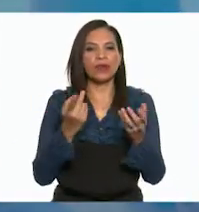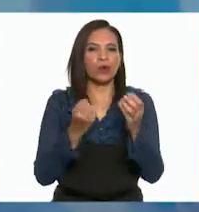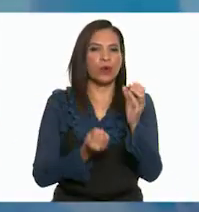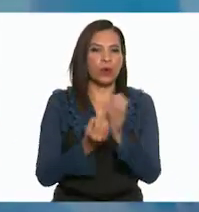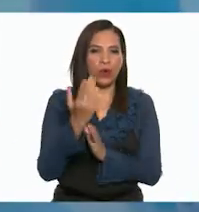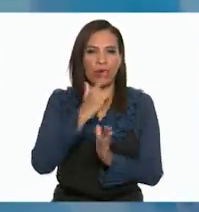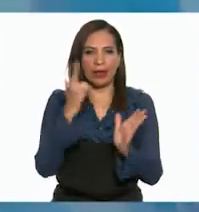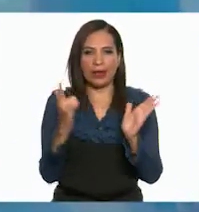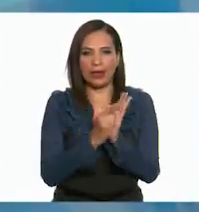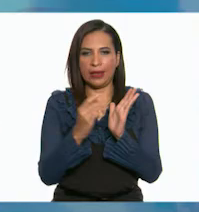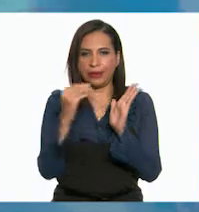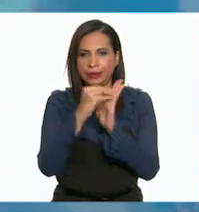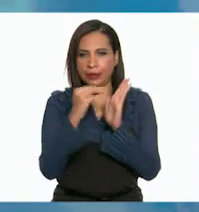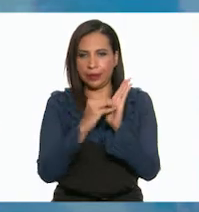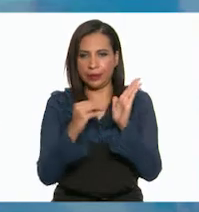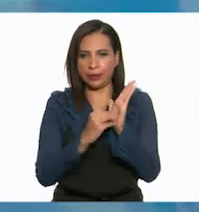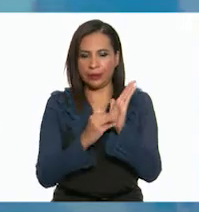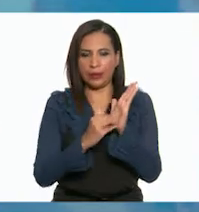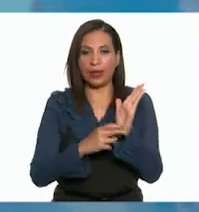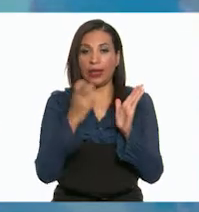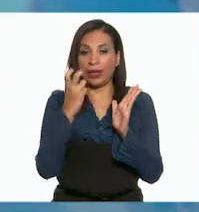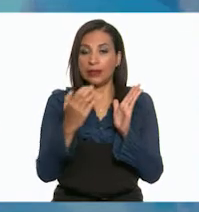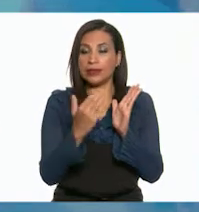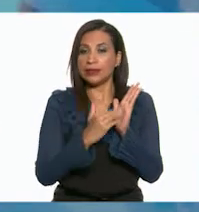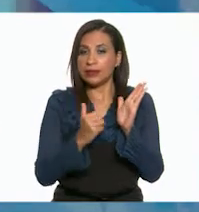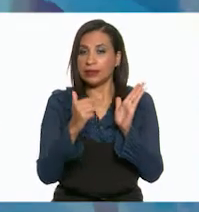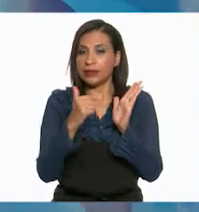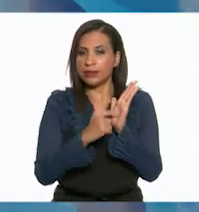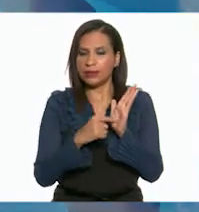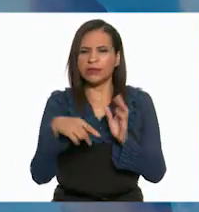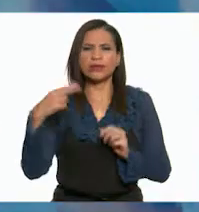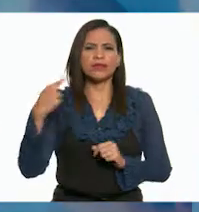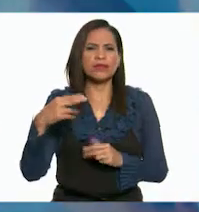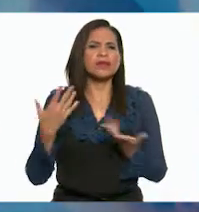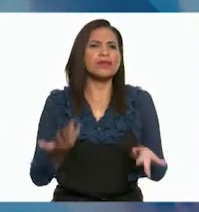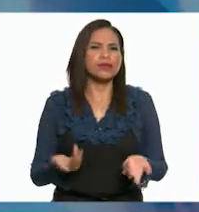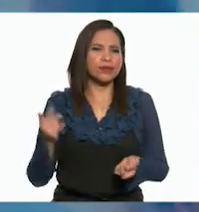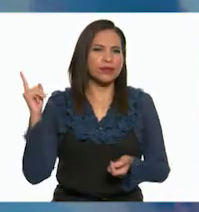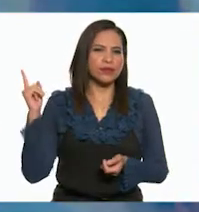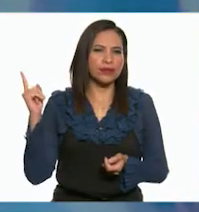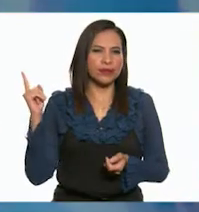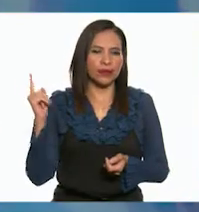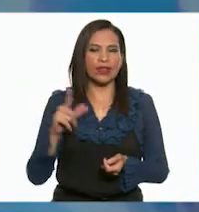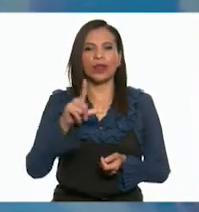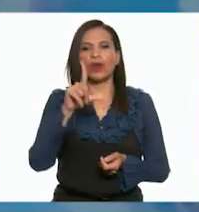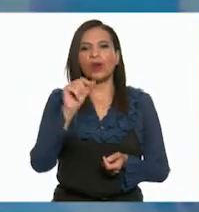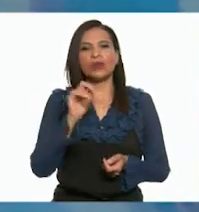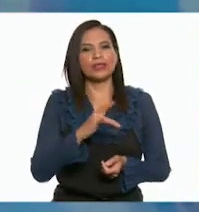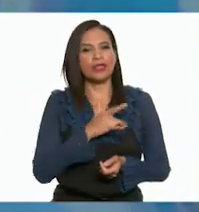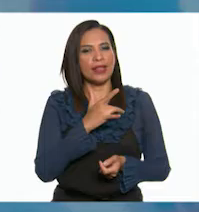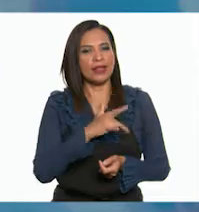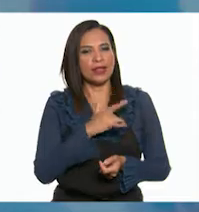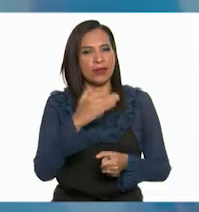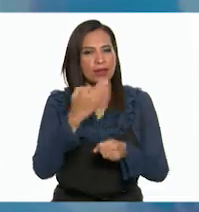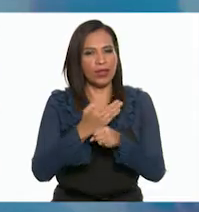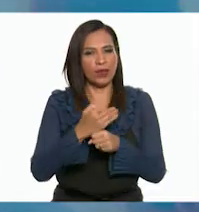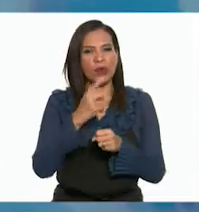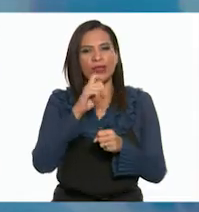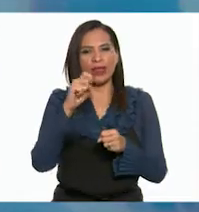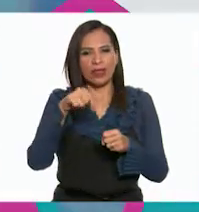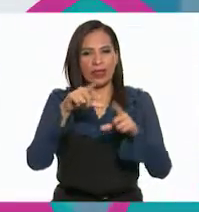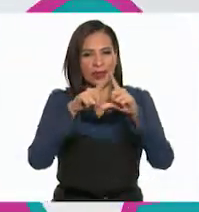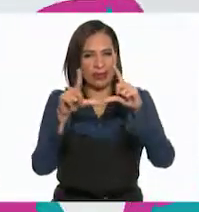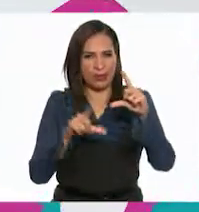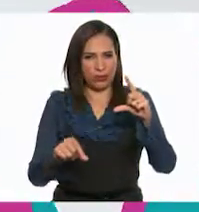nueva legislación. Ese documento lleva el título de los sentimientos de la